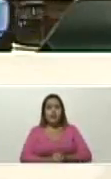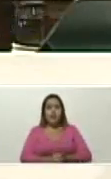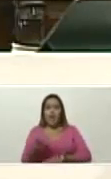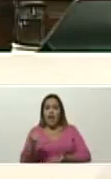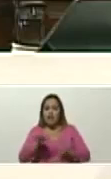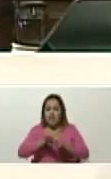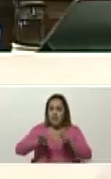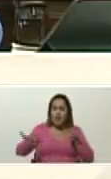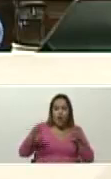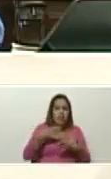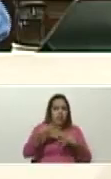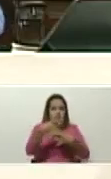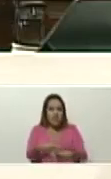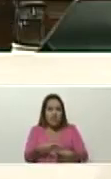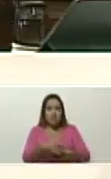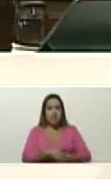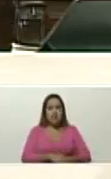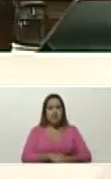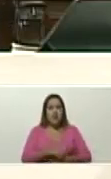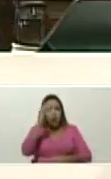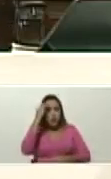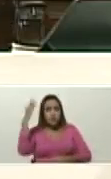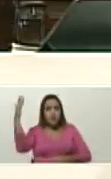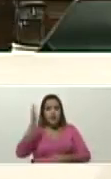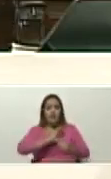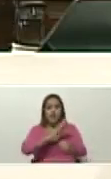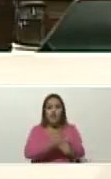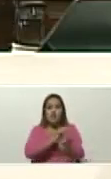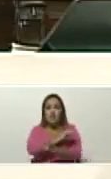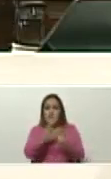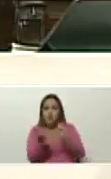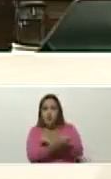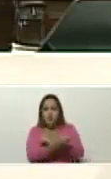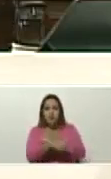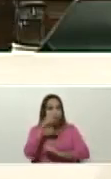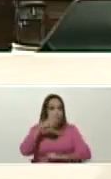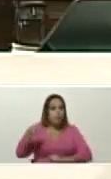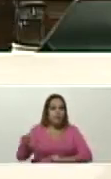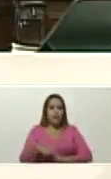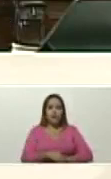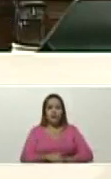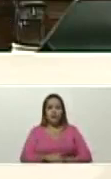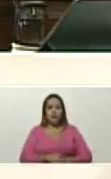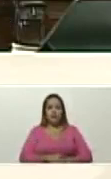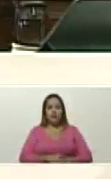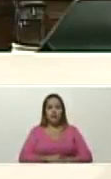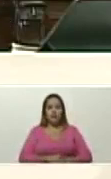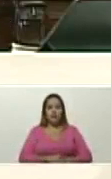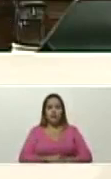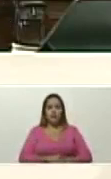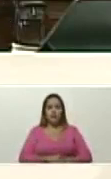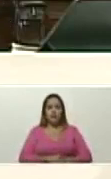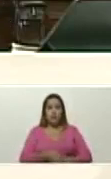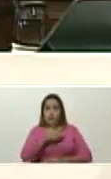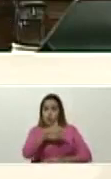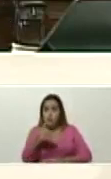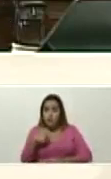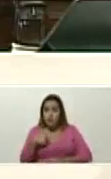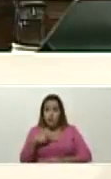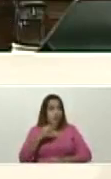divorciada de los intereses, de los sueños y de la fuerza transformadora de los pueblos. Así que nosotros